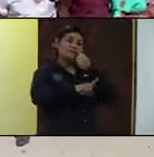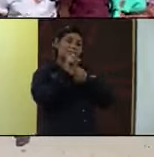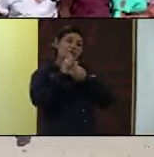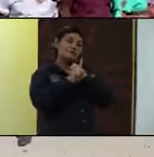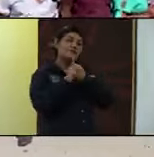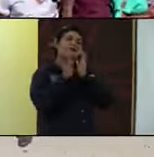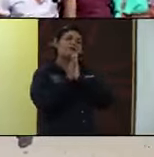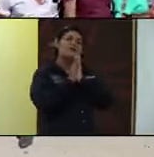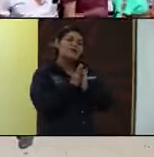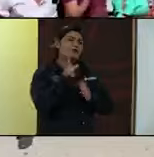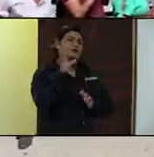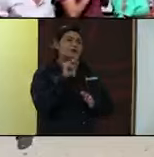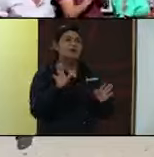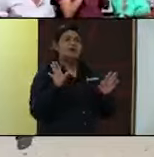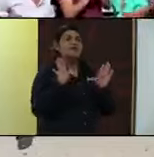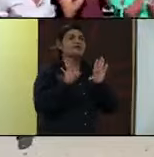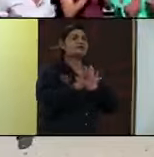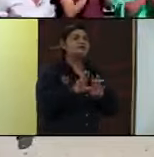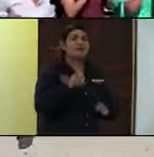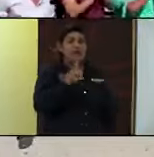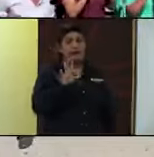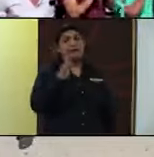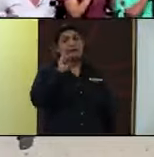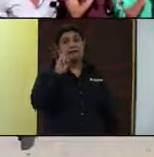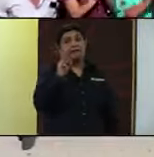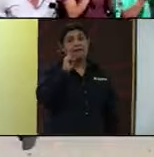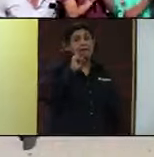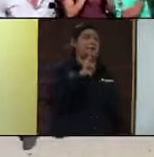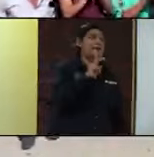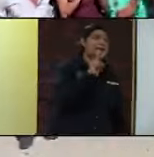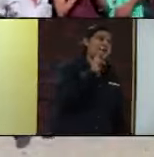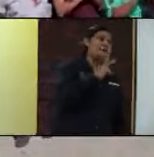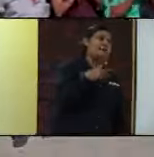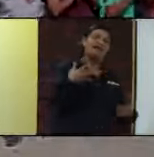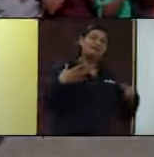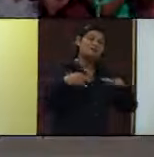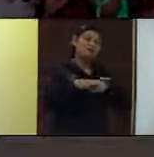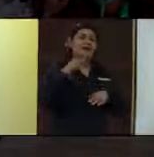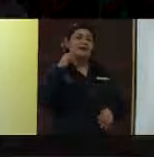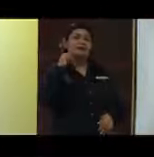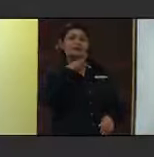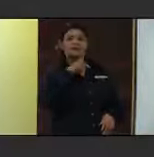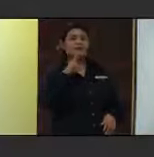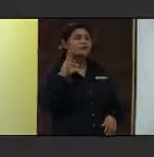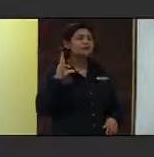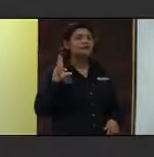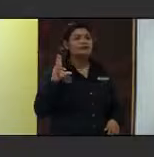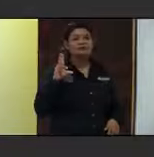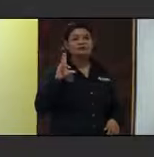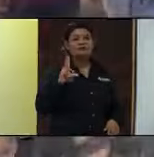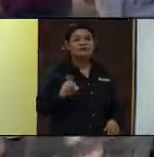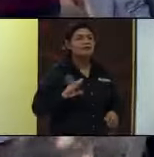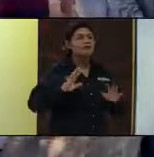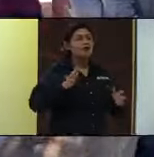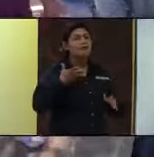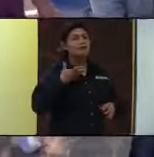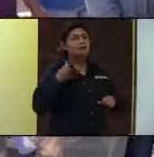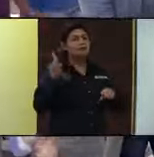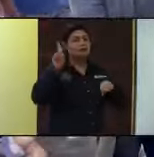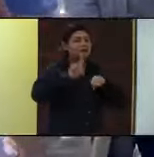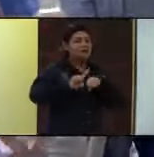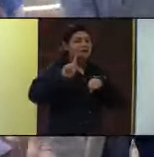no es el camino. Luego decían, está bien, por eso hay que bloquear la carretera, porque así luego pusieron el agua. No, teníamos ya días